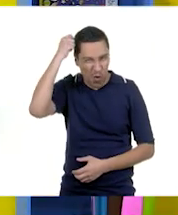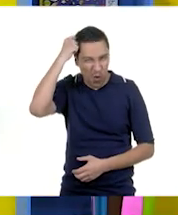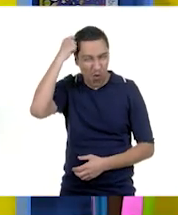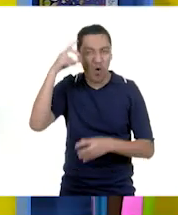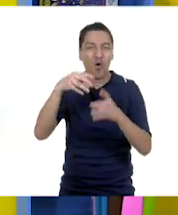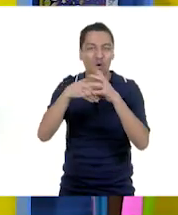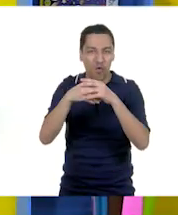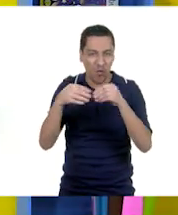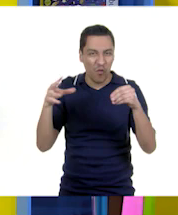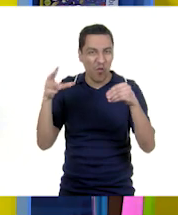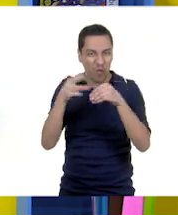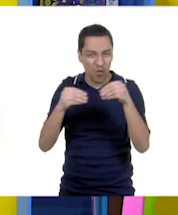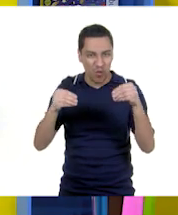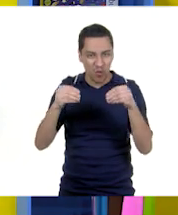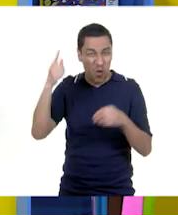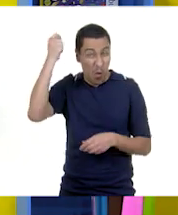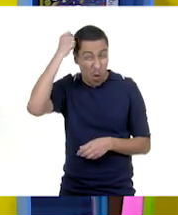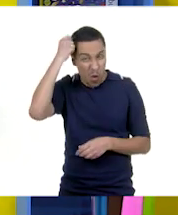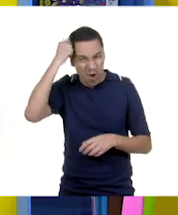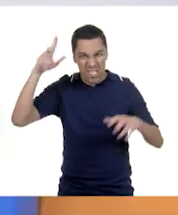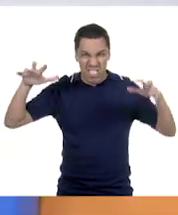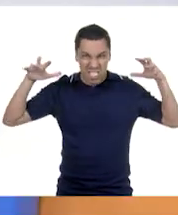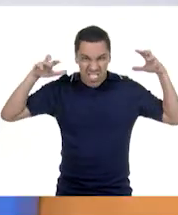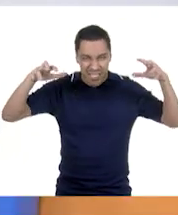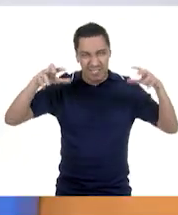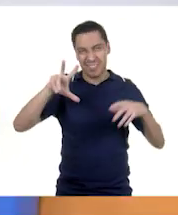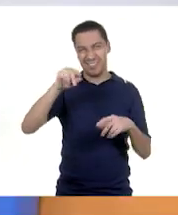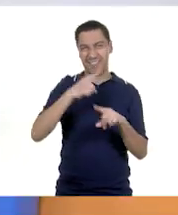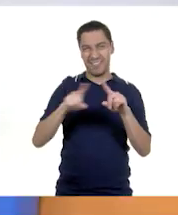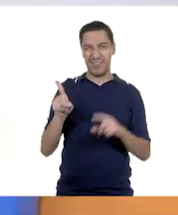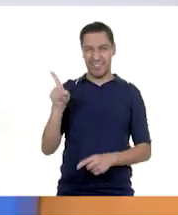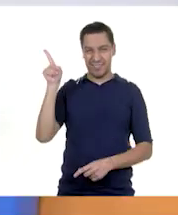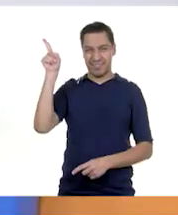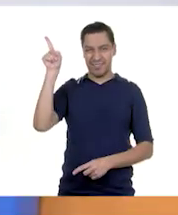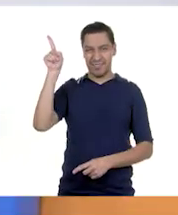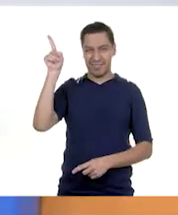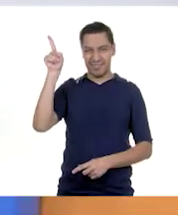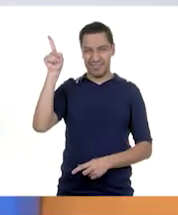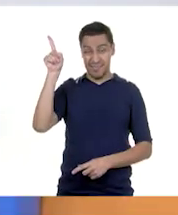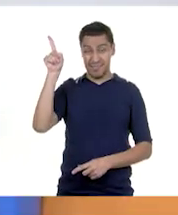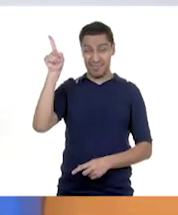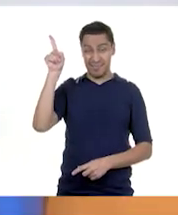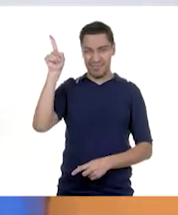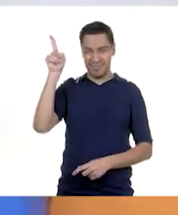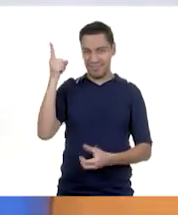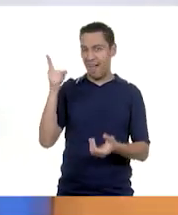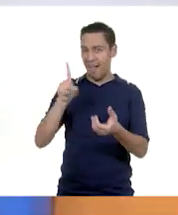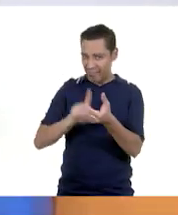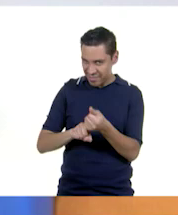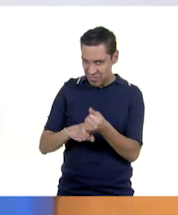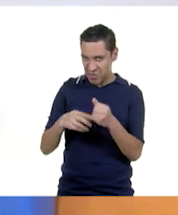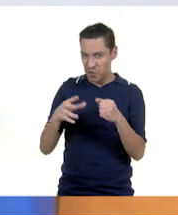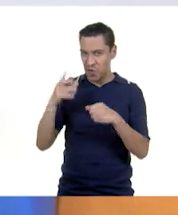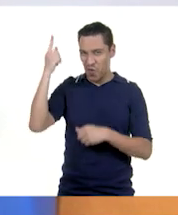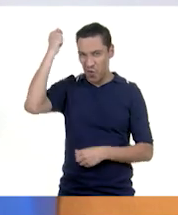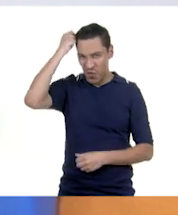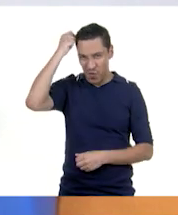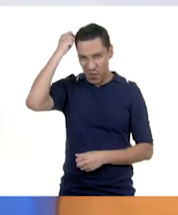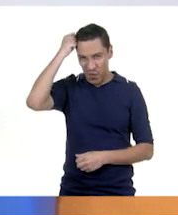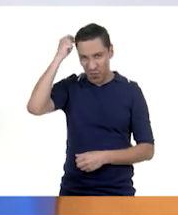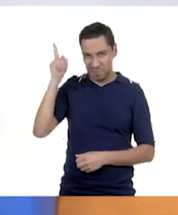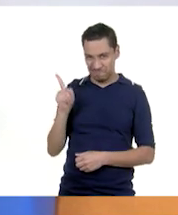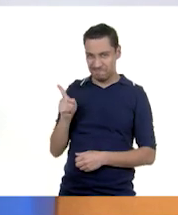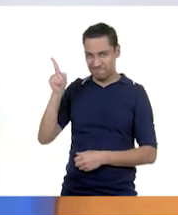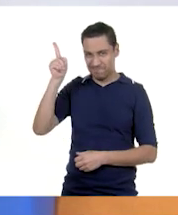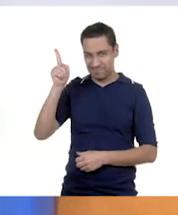no es el que te estás imaginando. Ah, no, el otro coco. Ah, ya, el coco, el que partes y que es delicioso. Qué